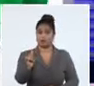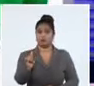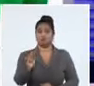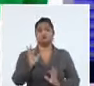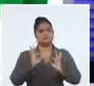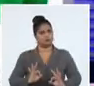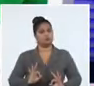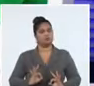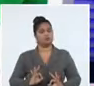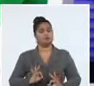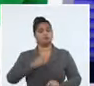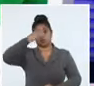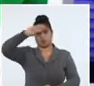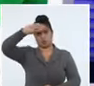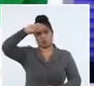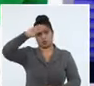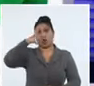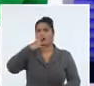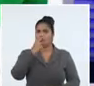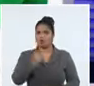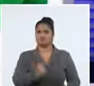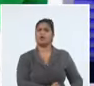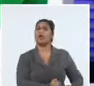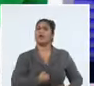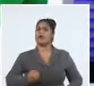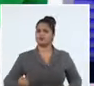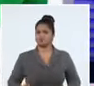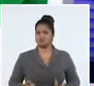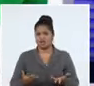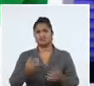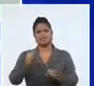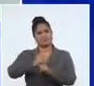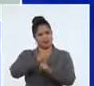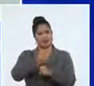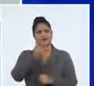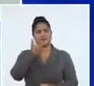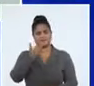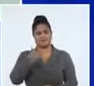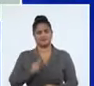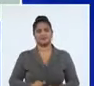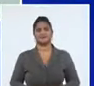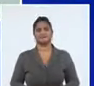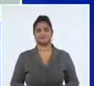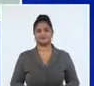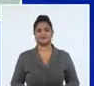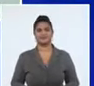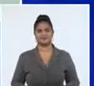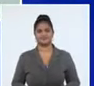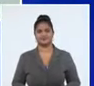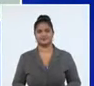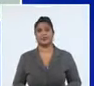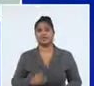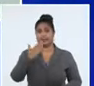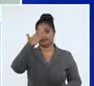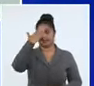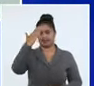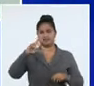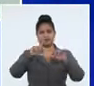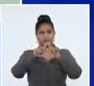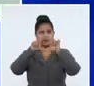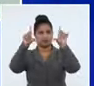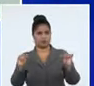el mundo, ahí si me ponen la primera pantalla, Javier, que viene ahí en orden, gracias hermano. Ahí